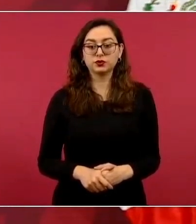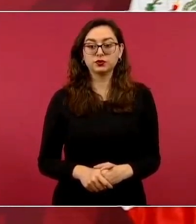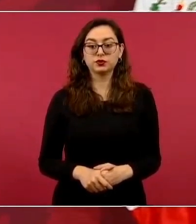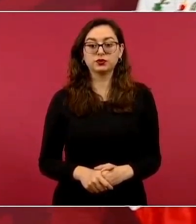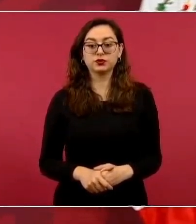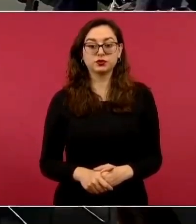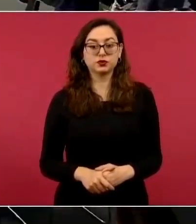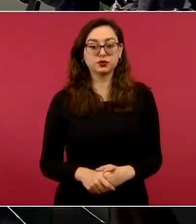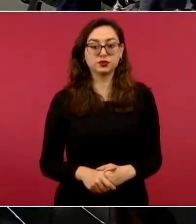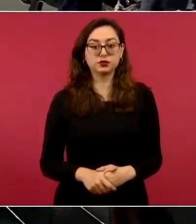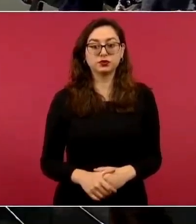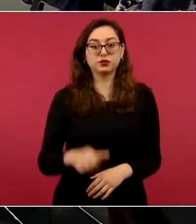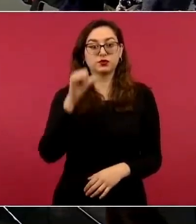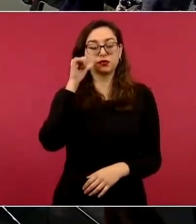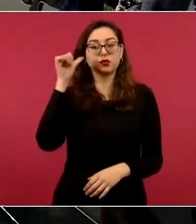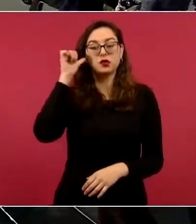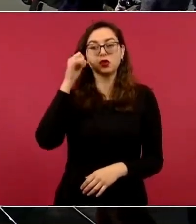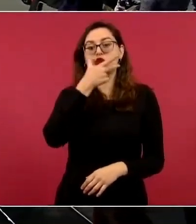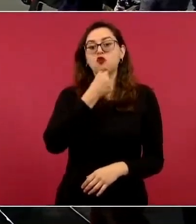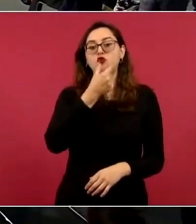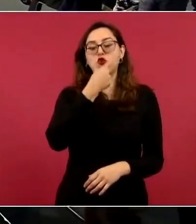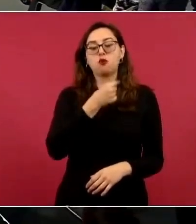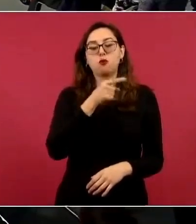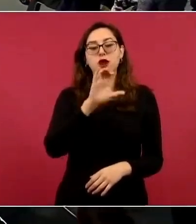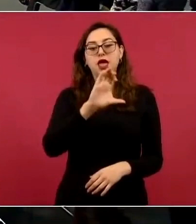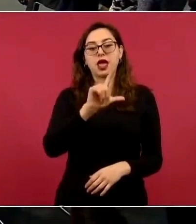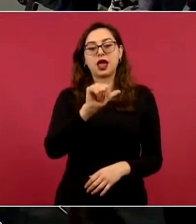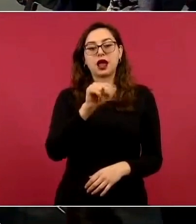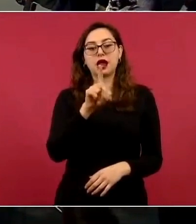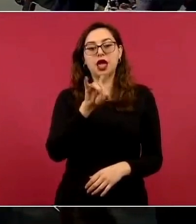Twitter de Claudio X González, pero